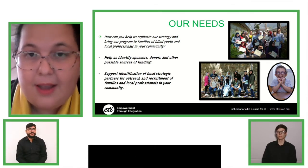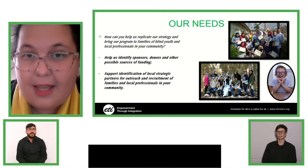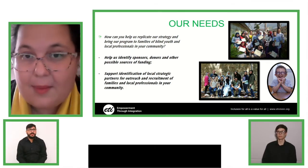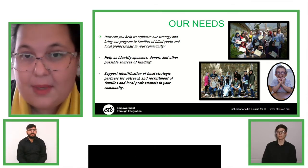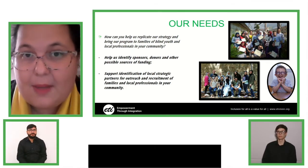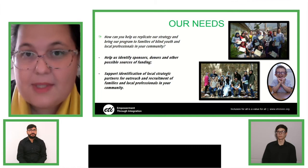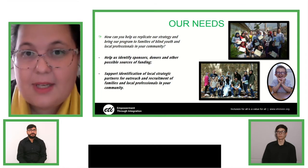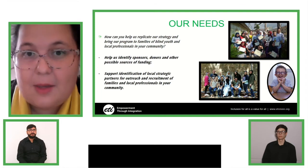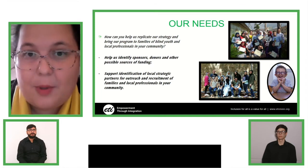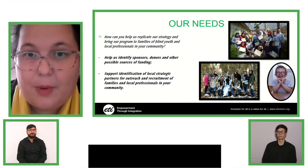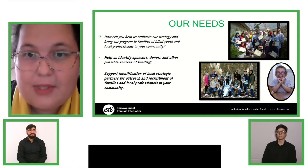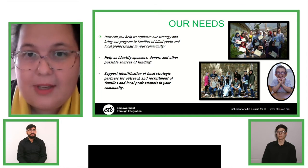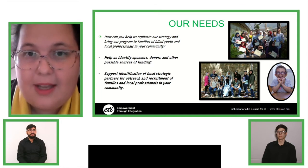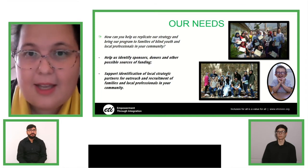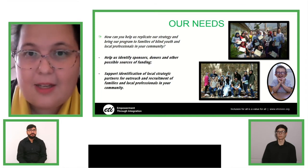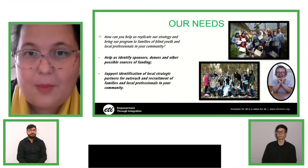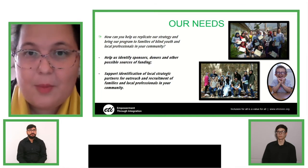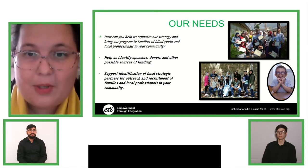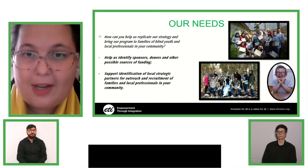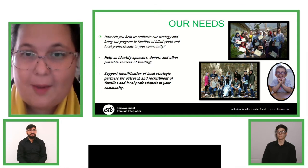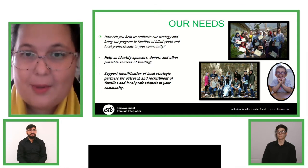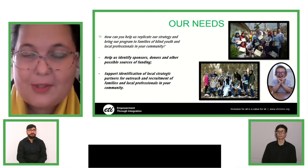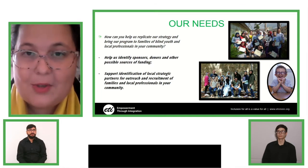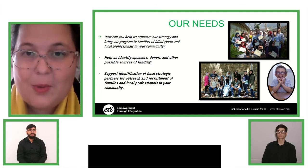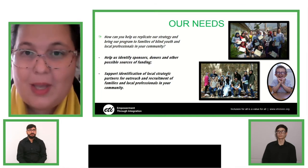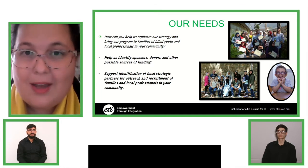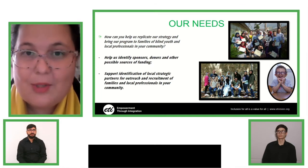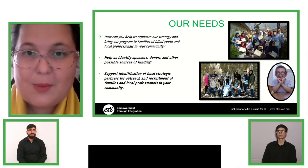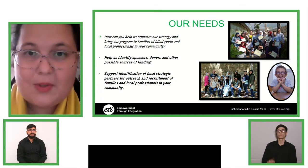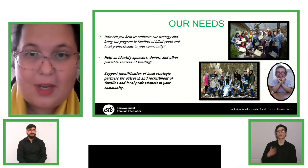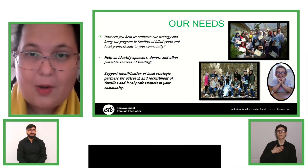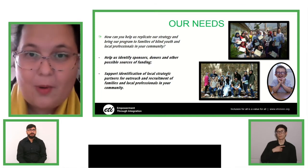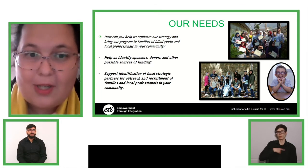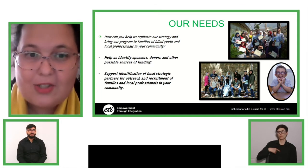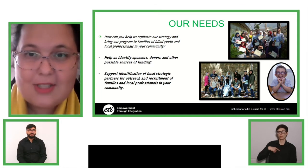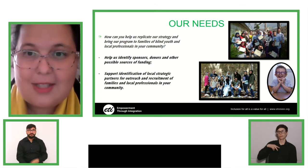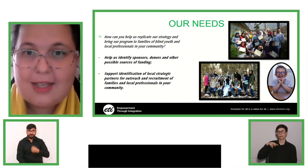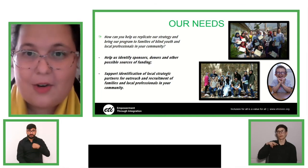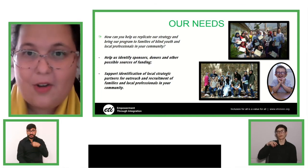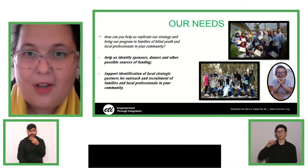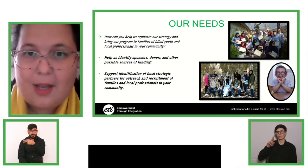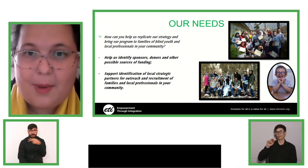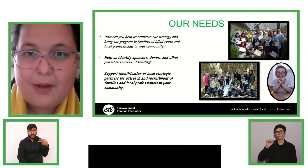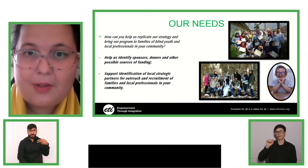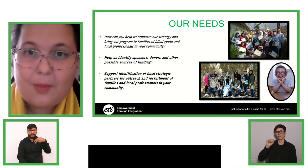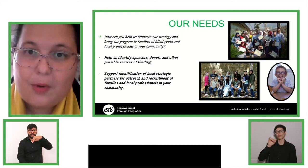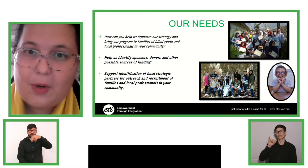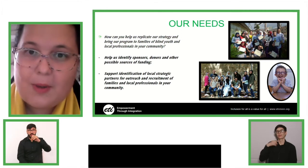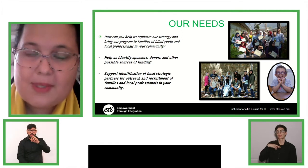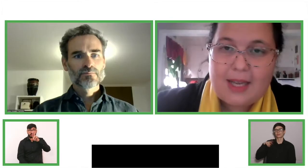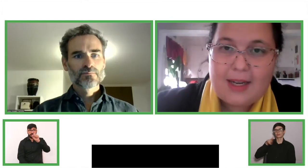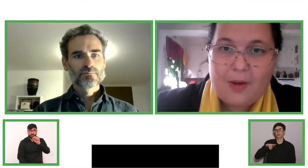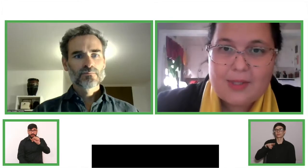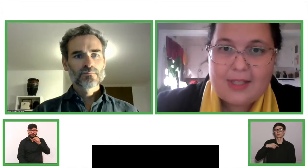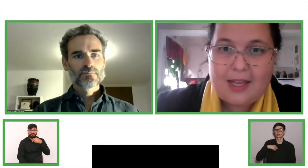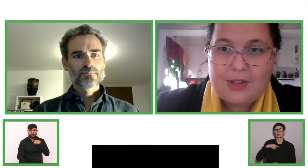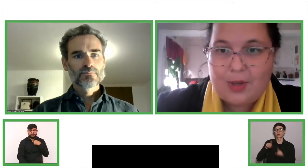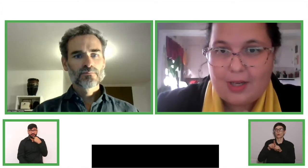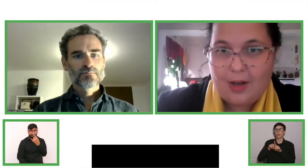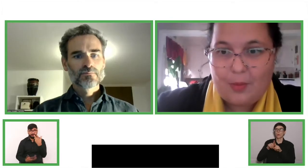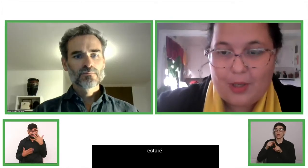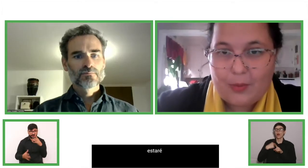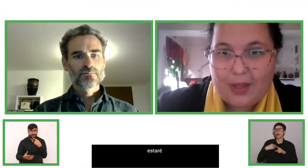En nuestro programa. Nuevamente, mi nombre es Ana Rosa y estaré muy feliz de responder